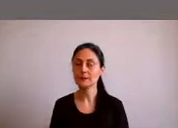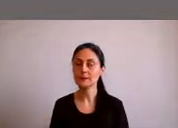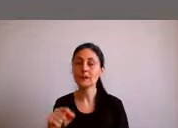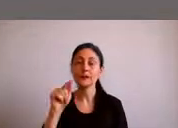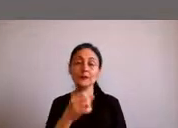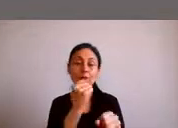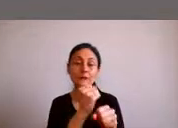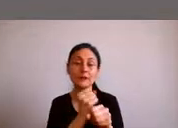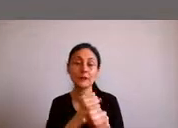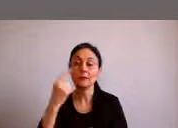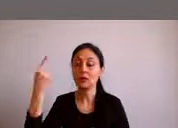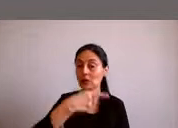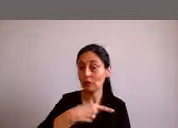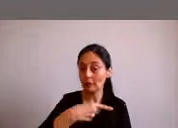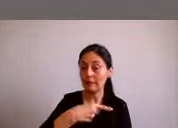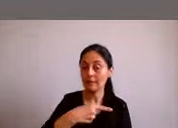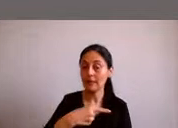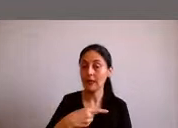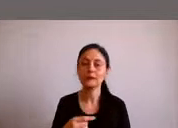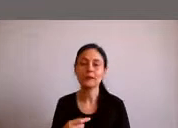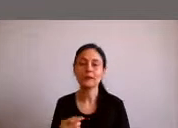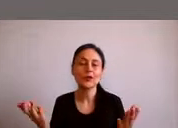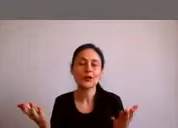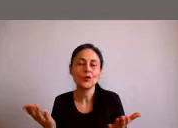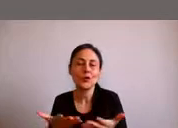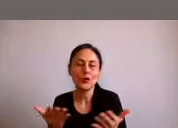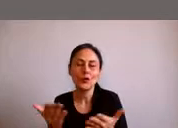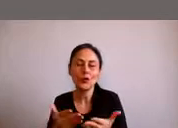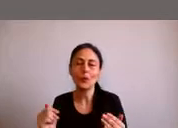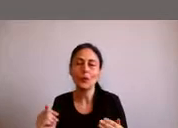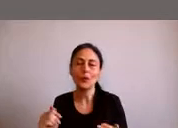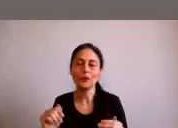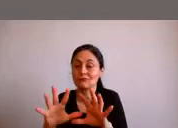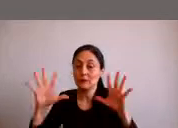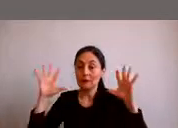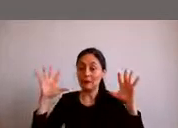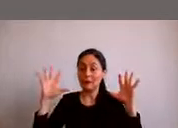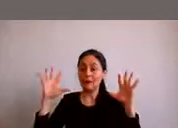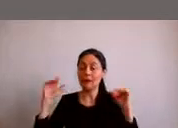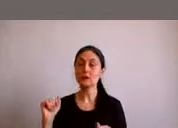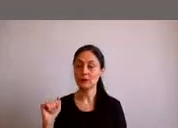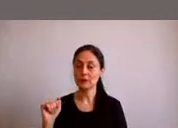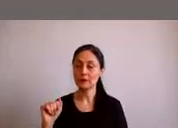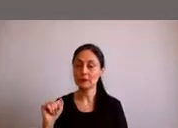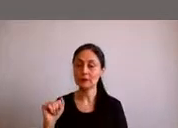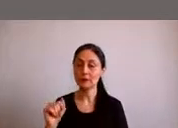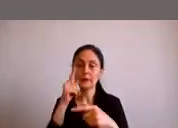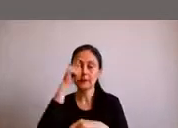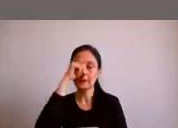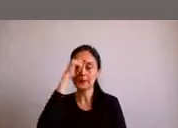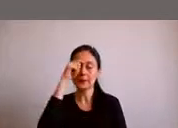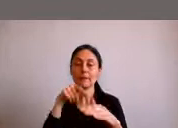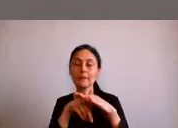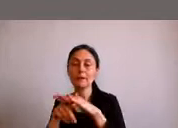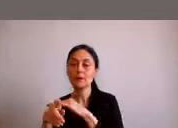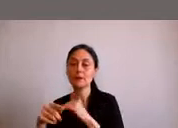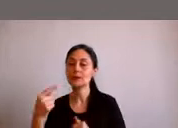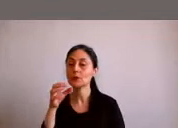ocupacional para saber cómo es el impacto que podemos generar en este tipo de pacientes que están en la UCI, que están con ventilación